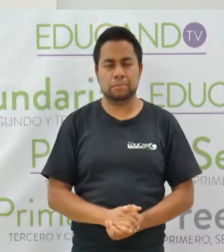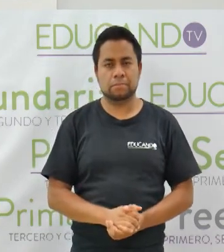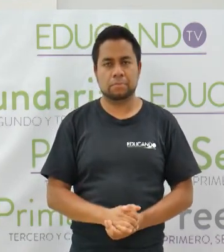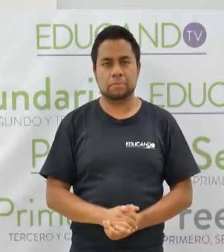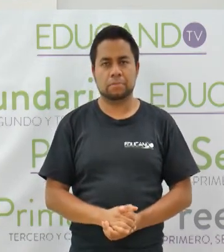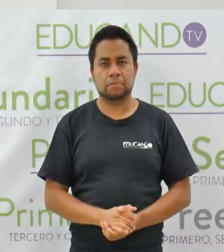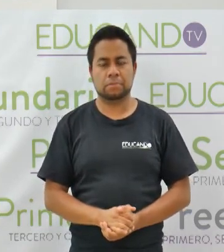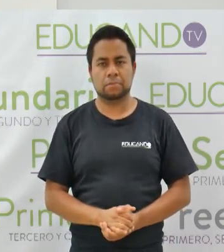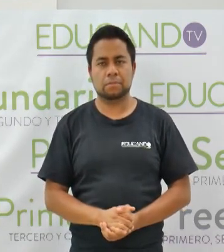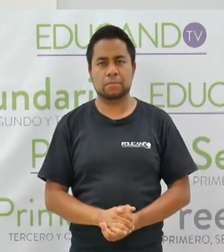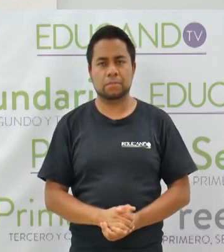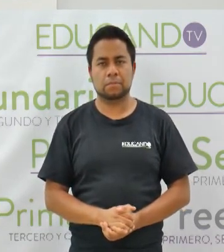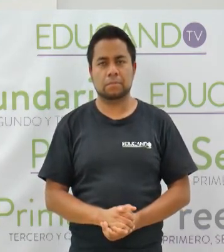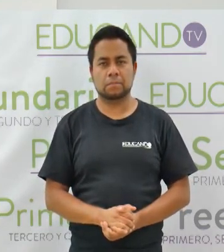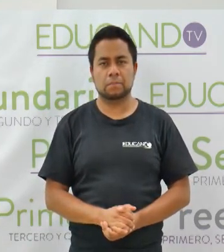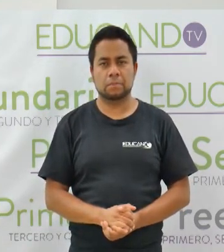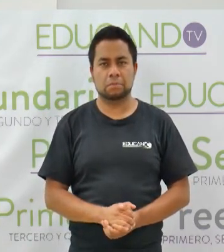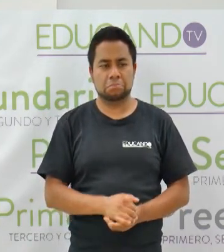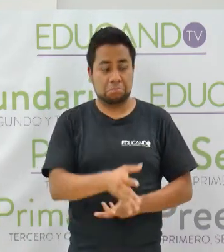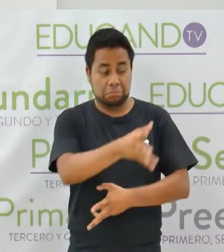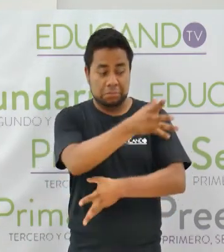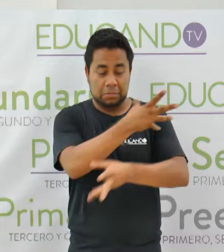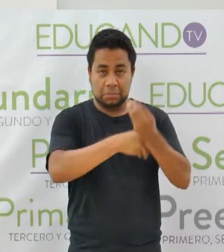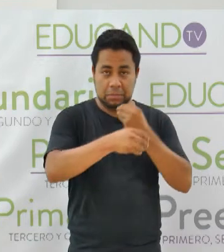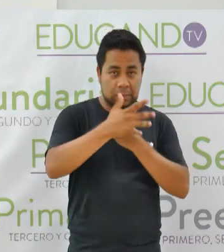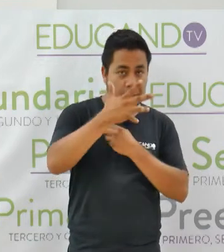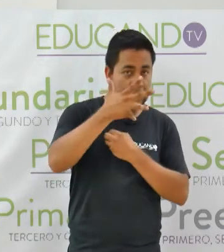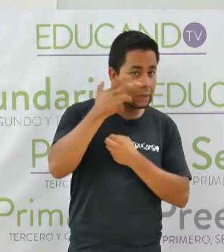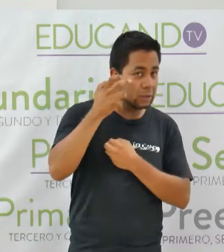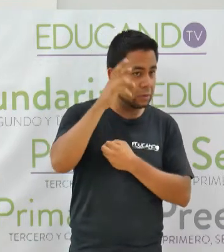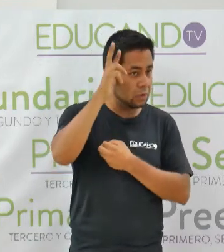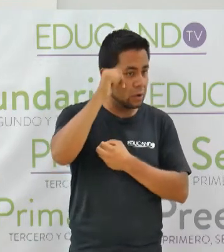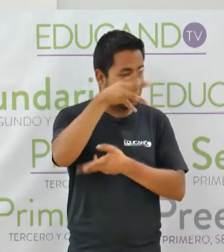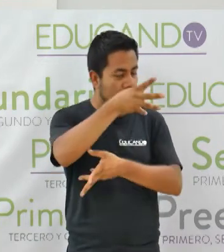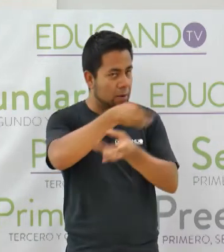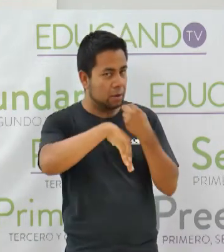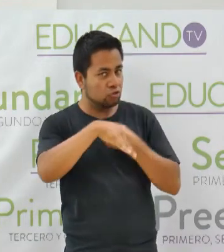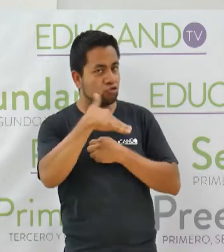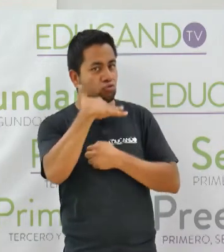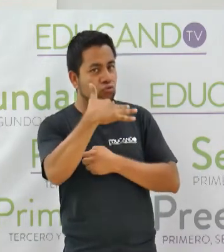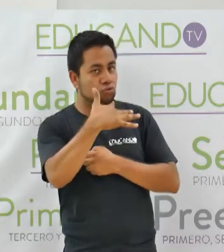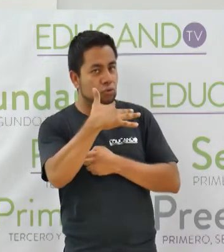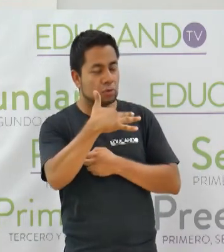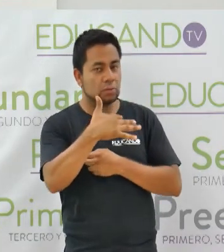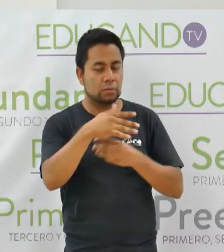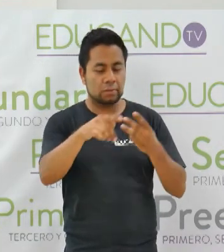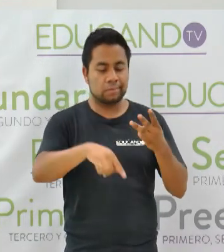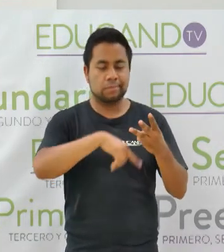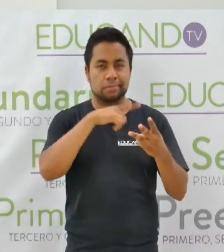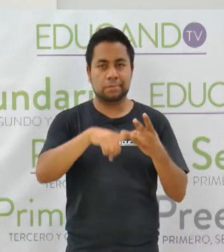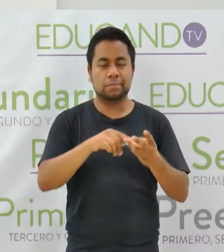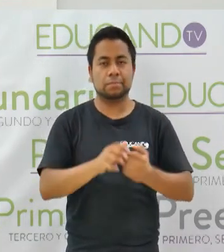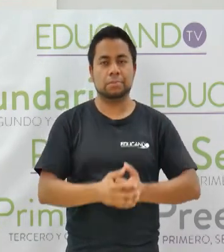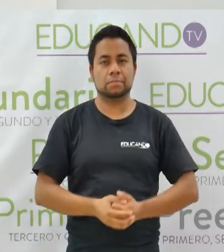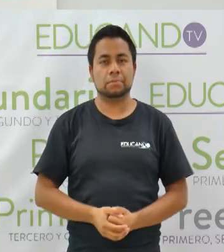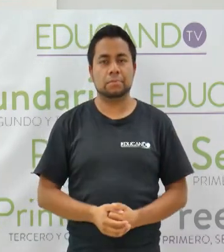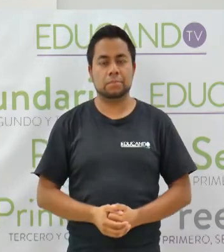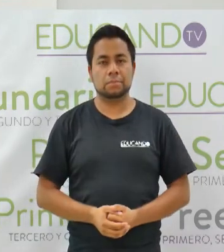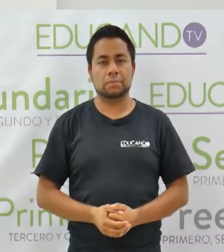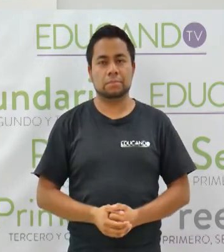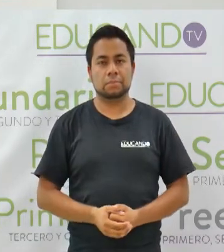te vayan a dar gato por liebre. Y número 3. A pan